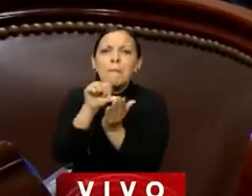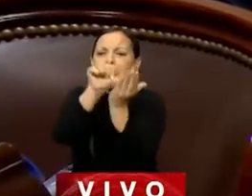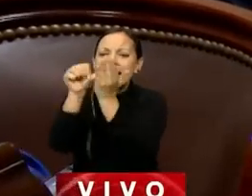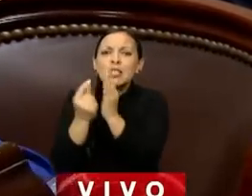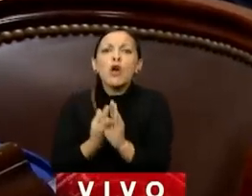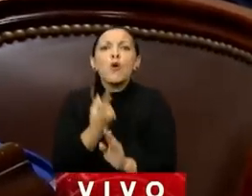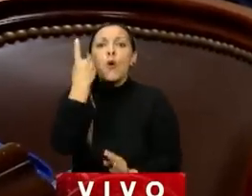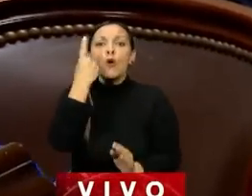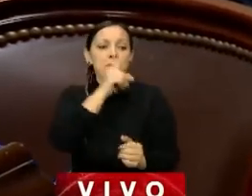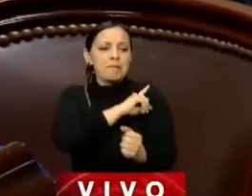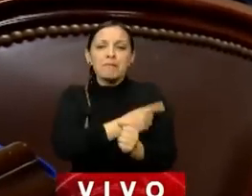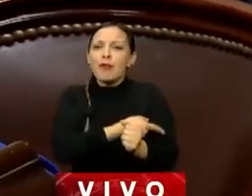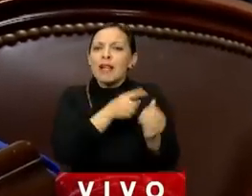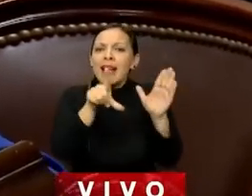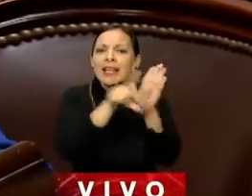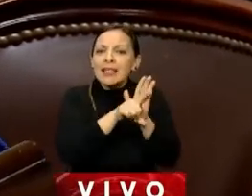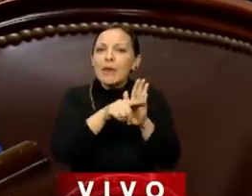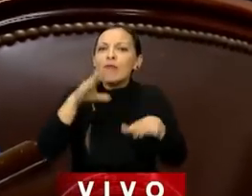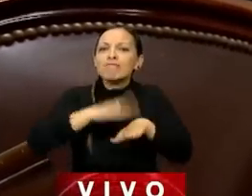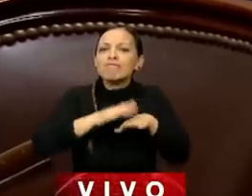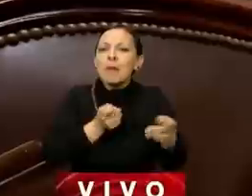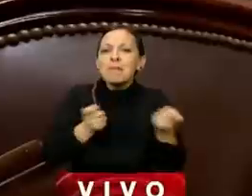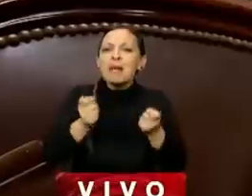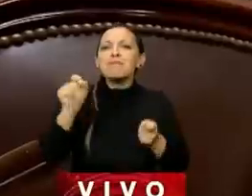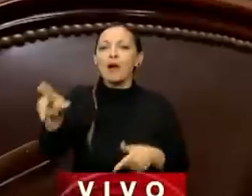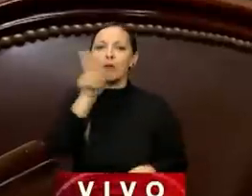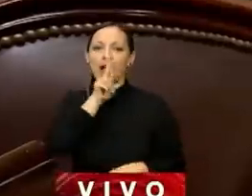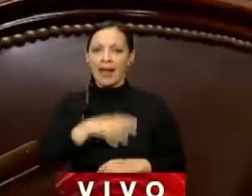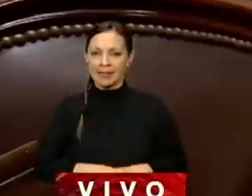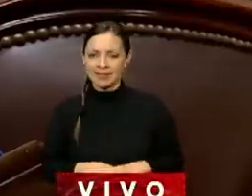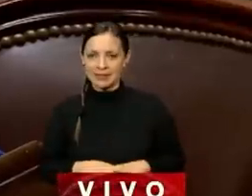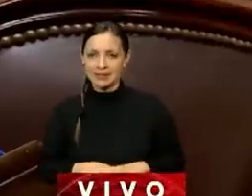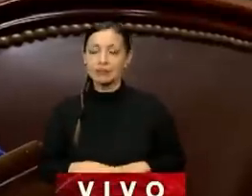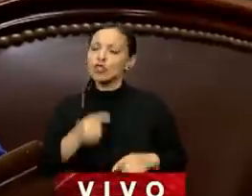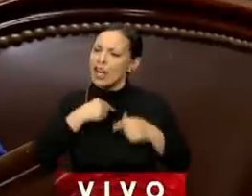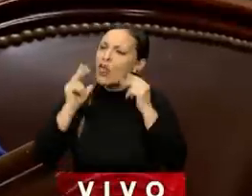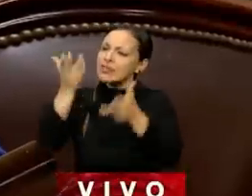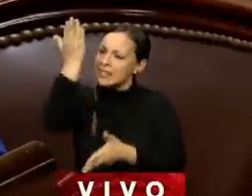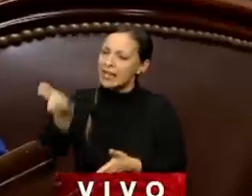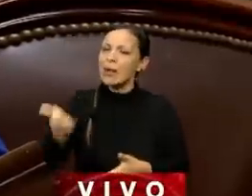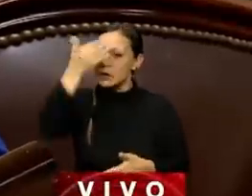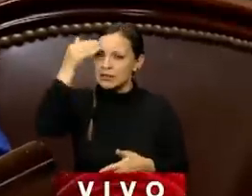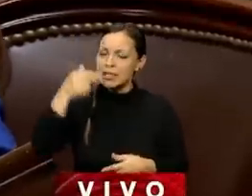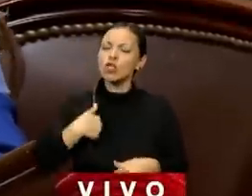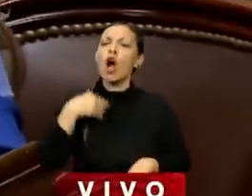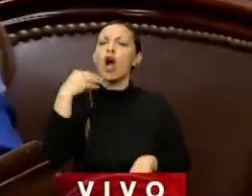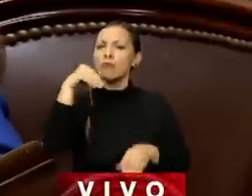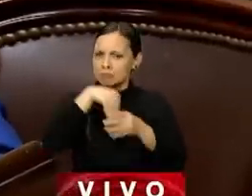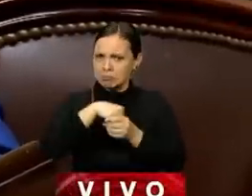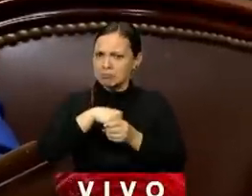el poder legislativo en manos de mujeres. Te quiero decir, Cecilia, que yo estuve en este